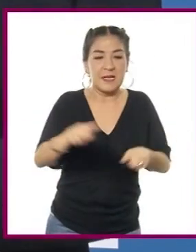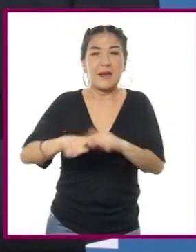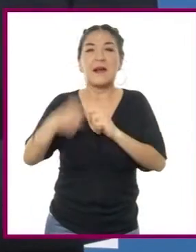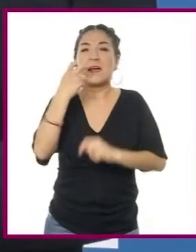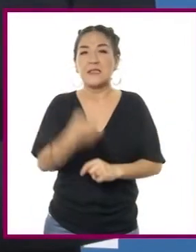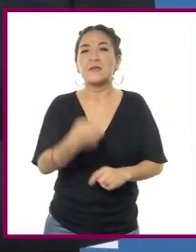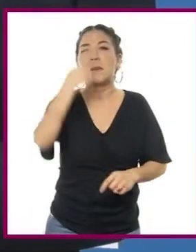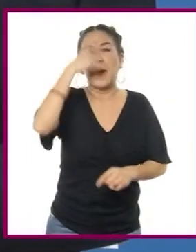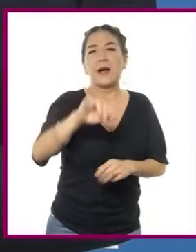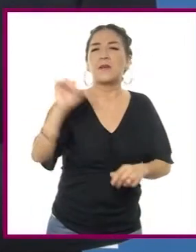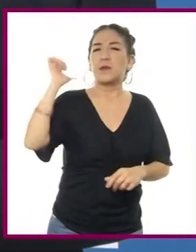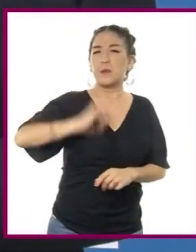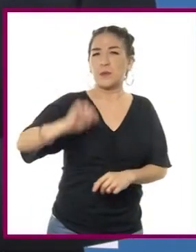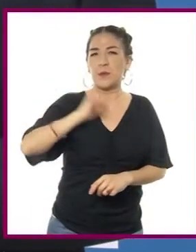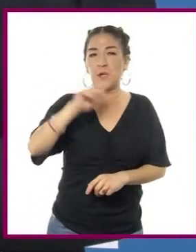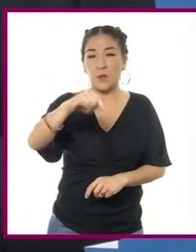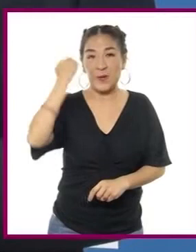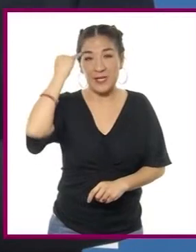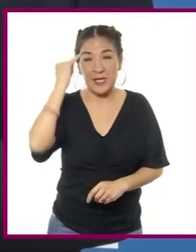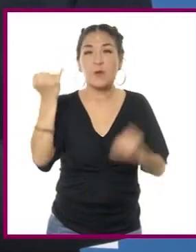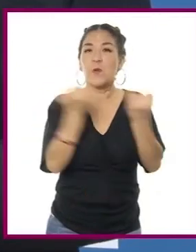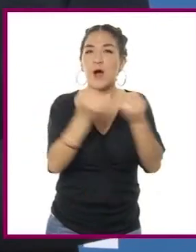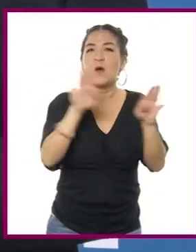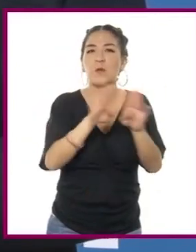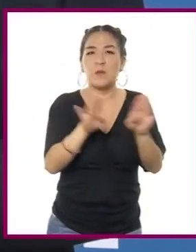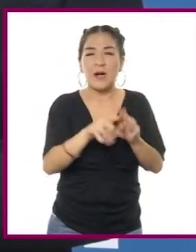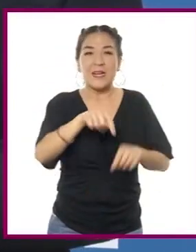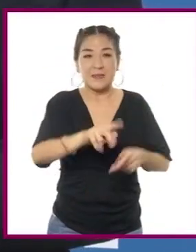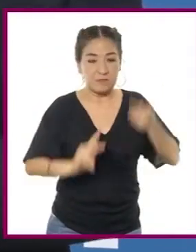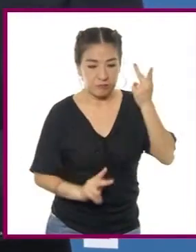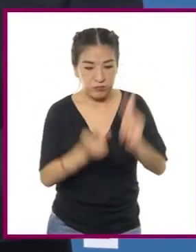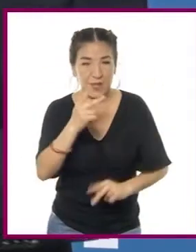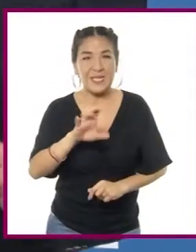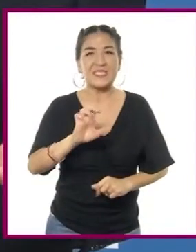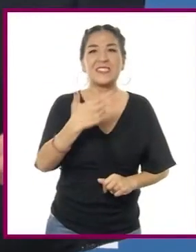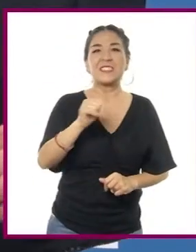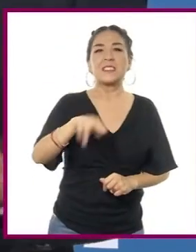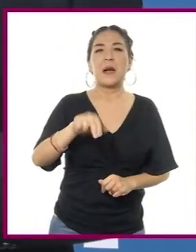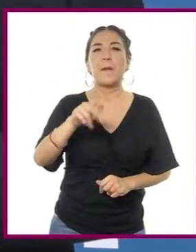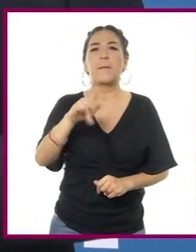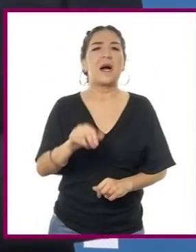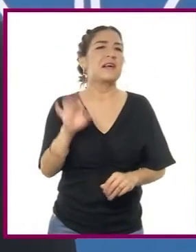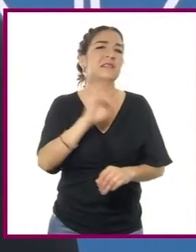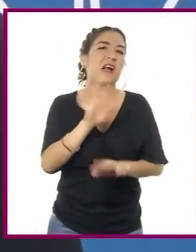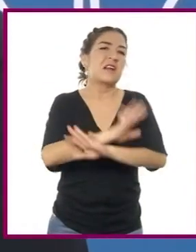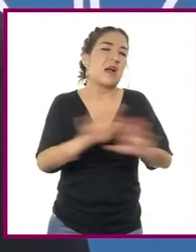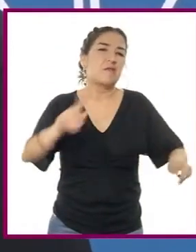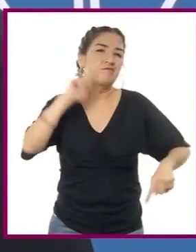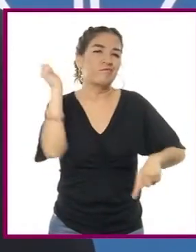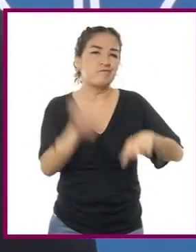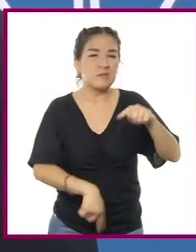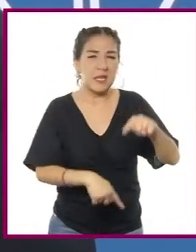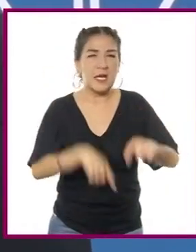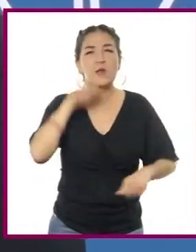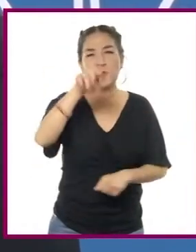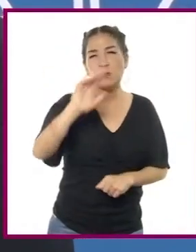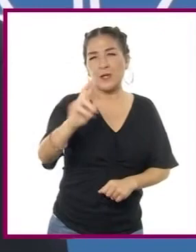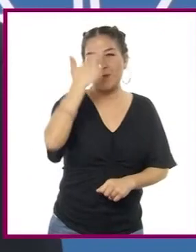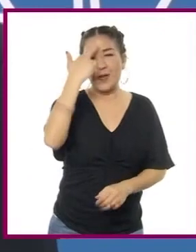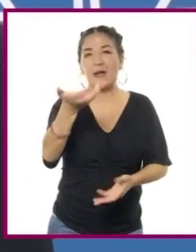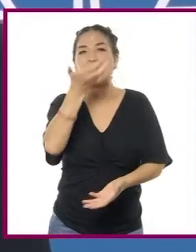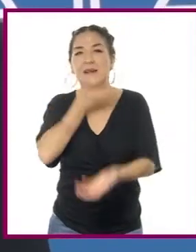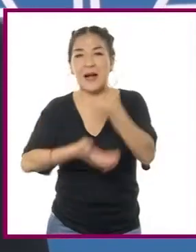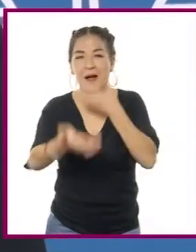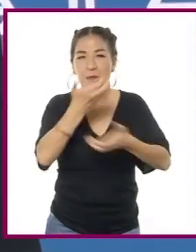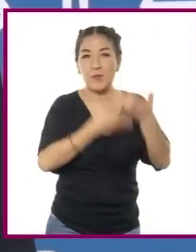antiguos instrumentos indígenas y los sistemas de cultivo de milpa y chinampa dejaran de emplearse. Recordemos que el intercambio